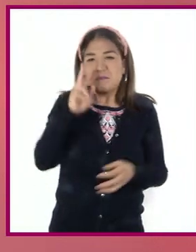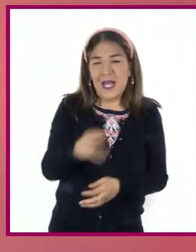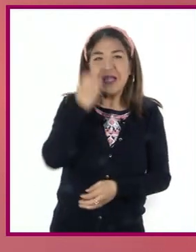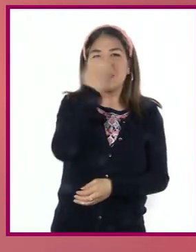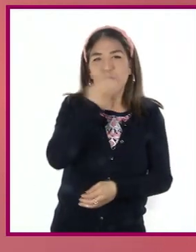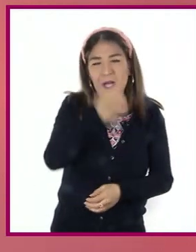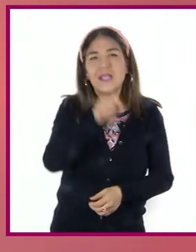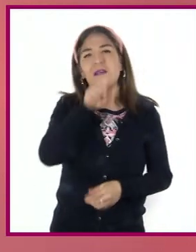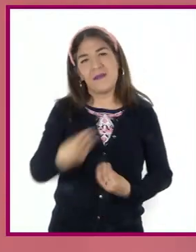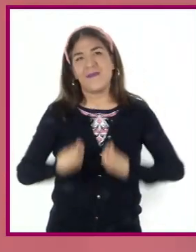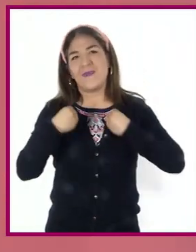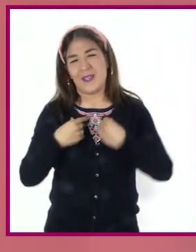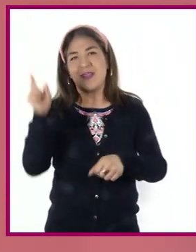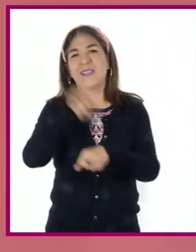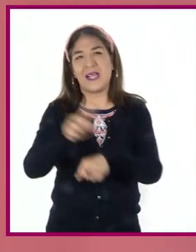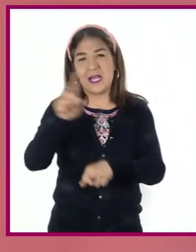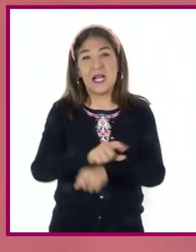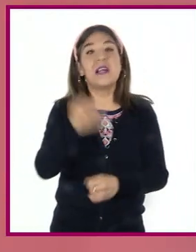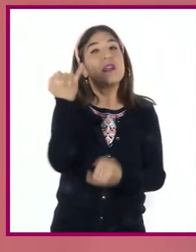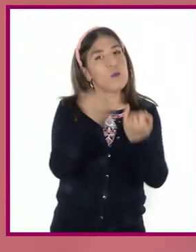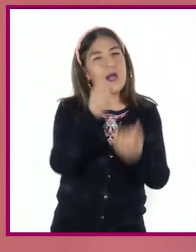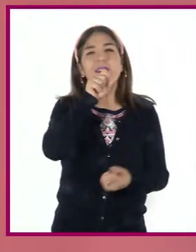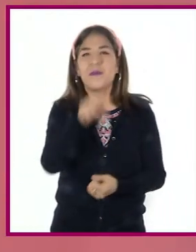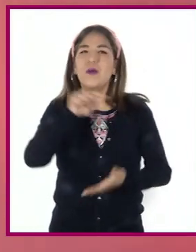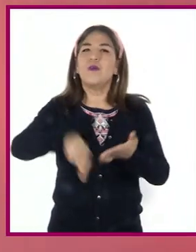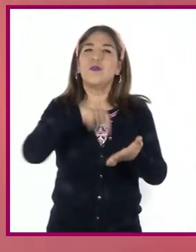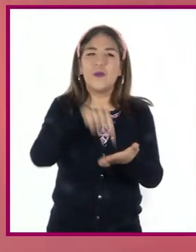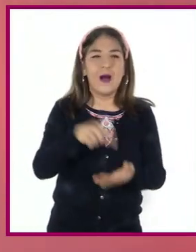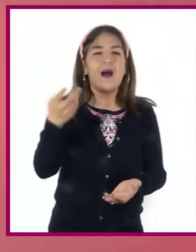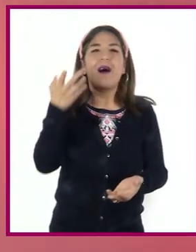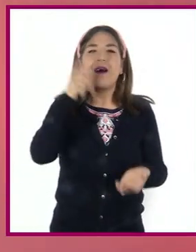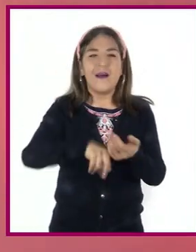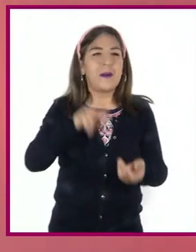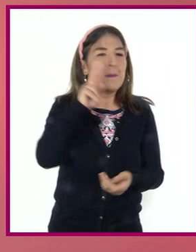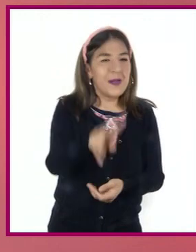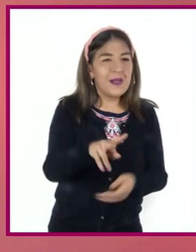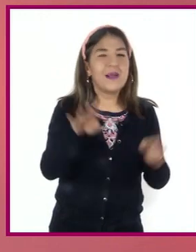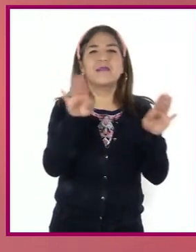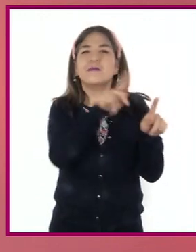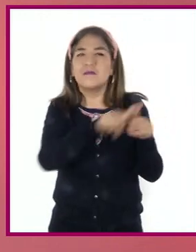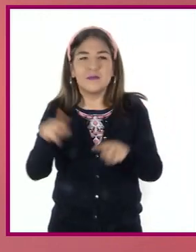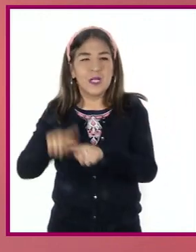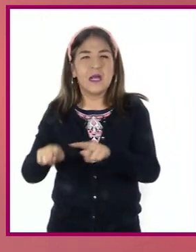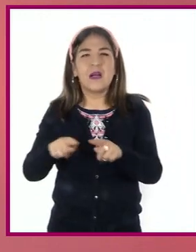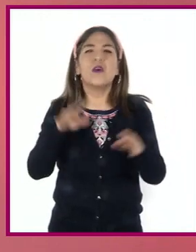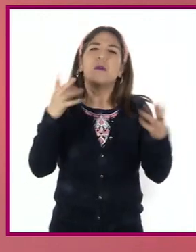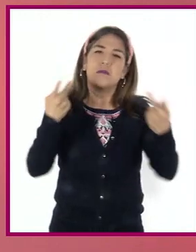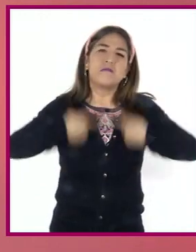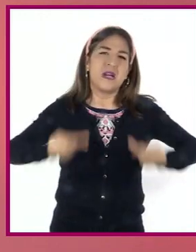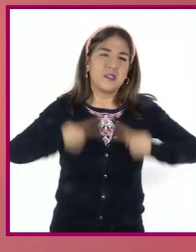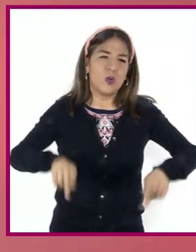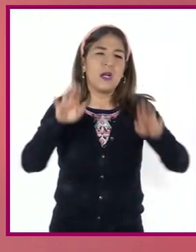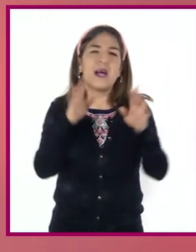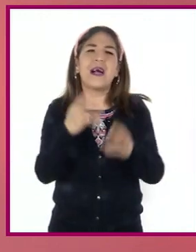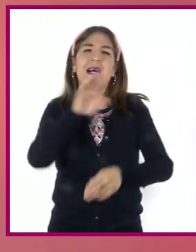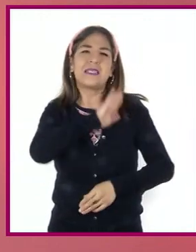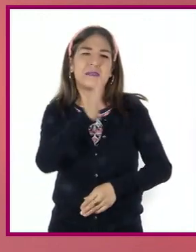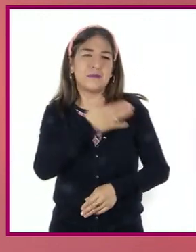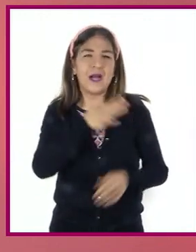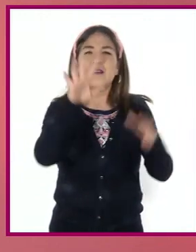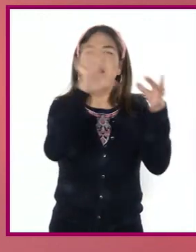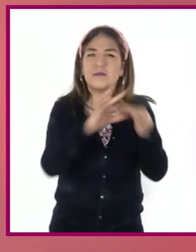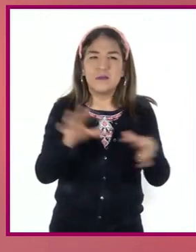ideas. Con este análisis del poema, ¿está más claro nuestro aprendizaje? Mucho más. Ahora quiero